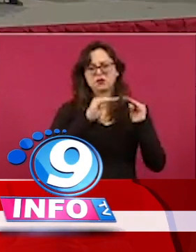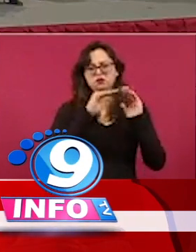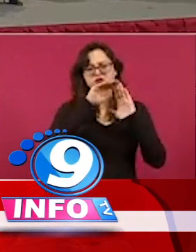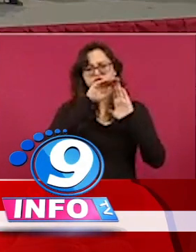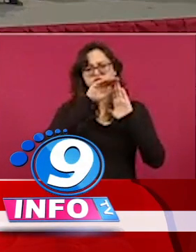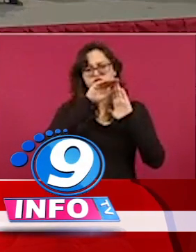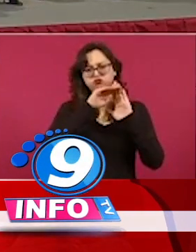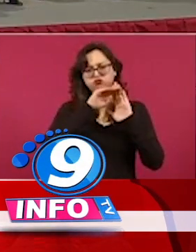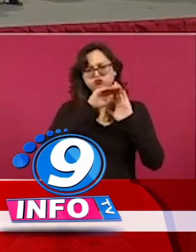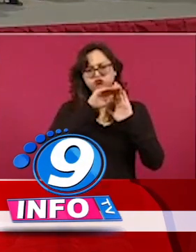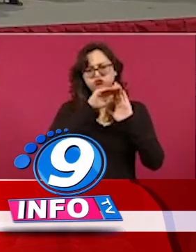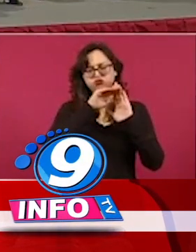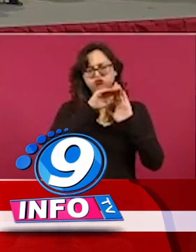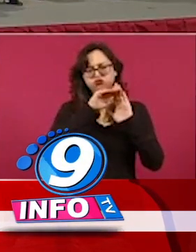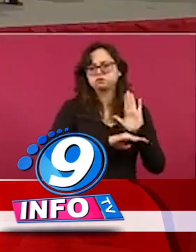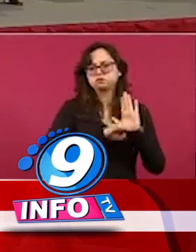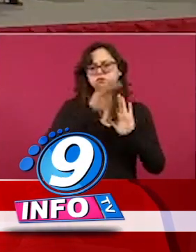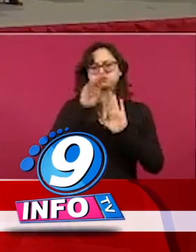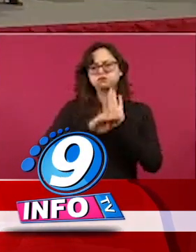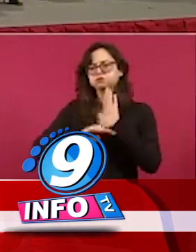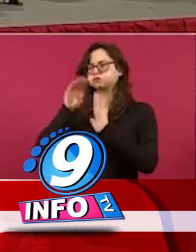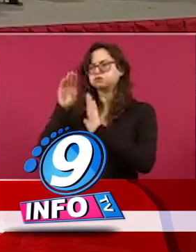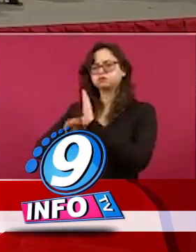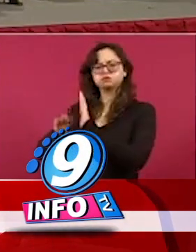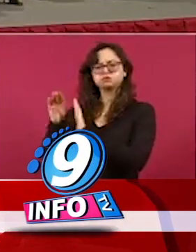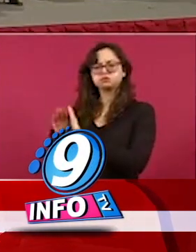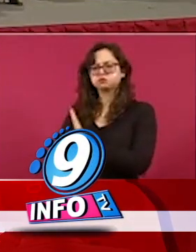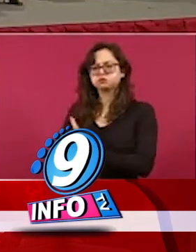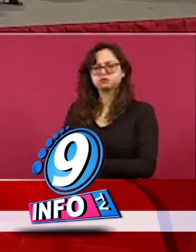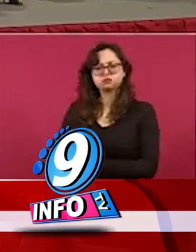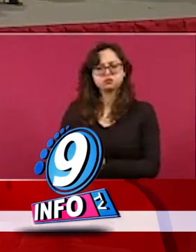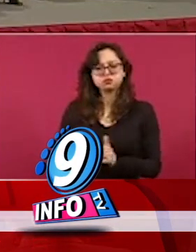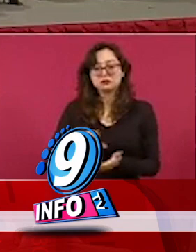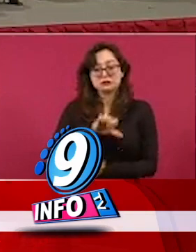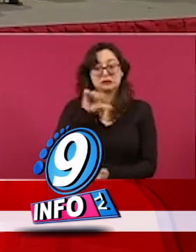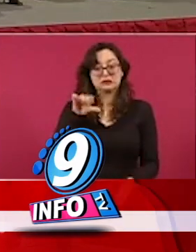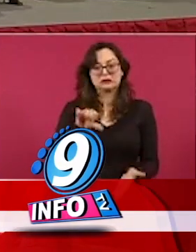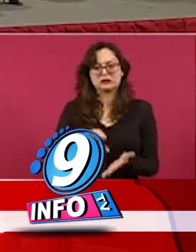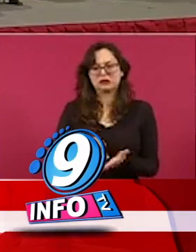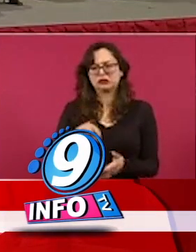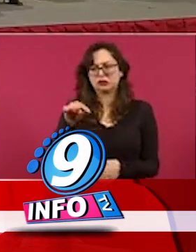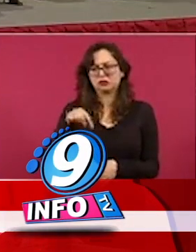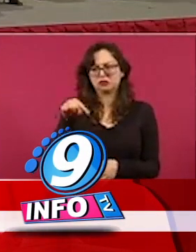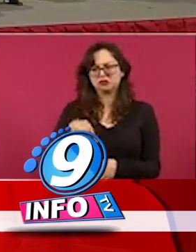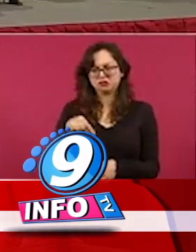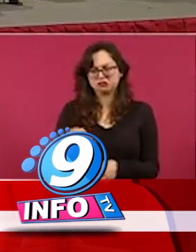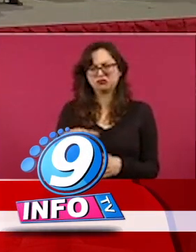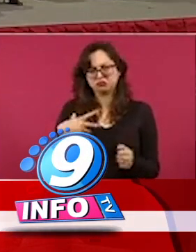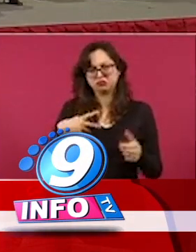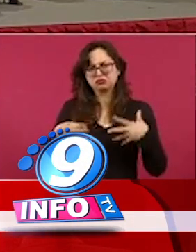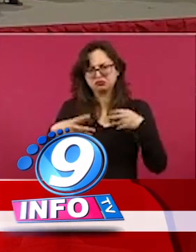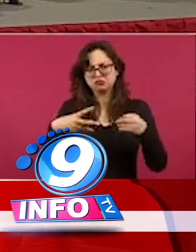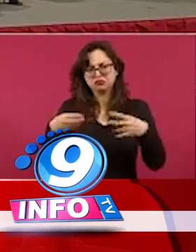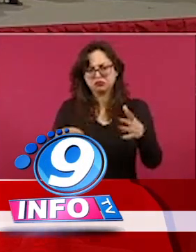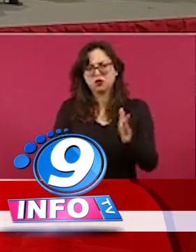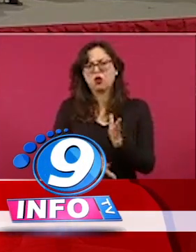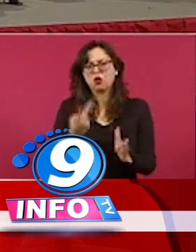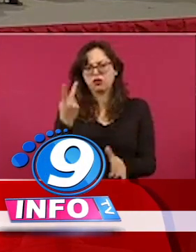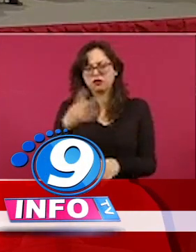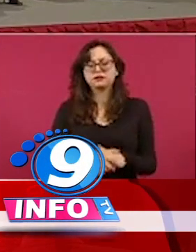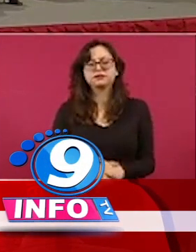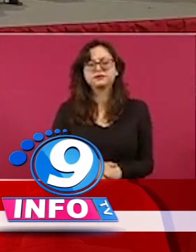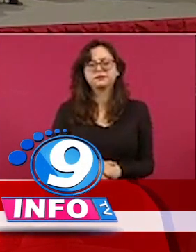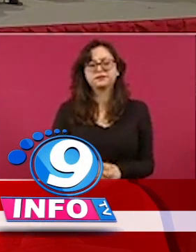el inicio de la pandemia la secretaría de salud Federal añadió que en las últimas cinco semanas la mayor parte de los casos están